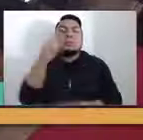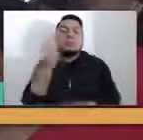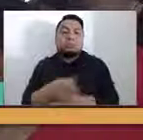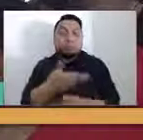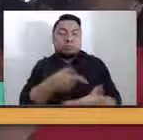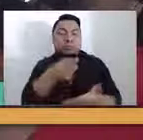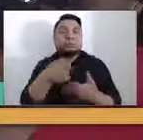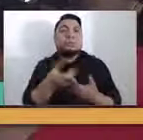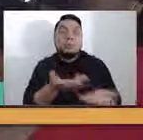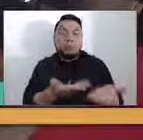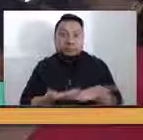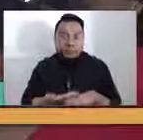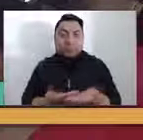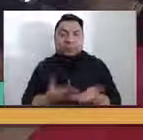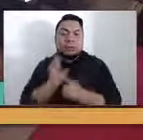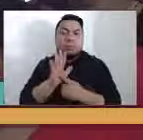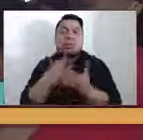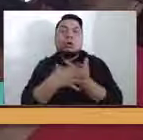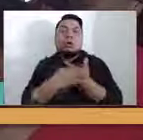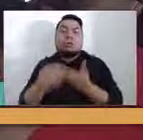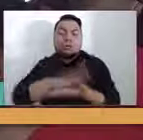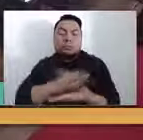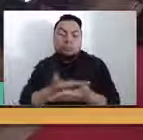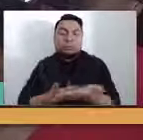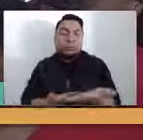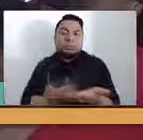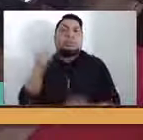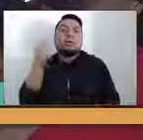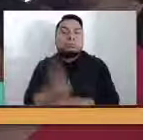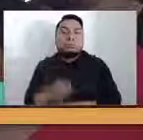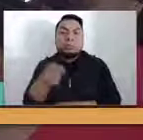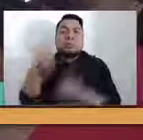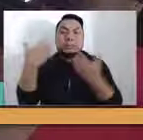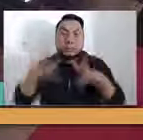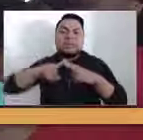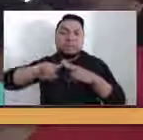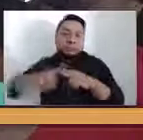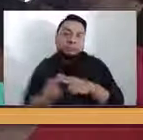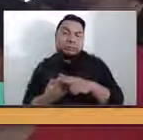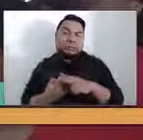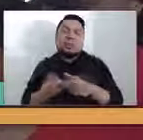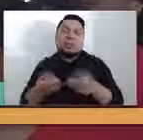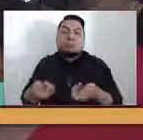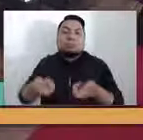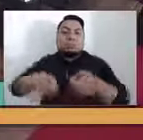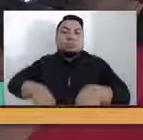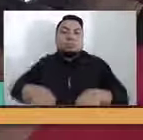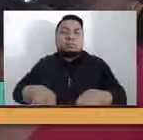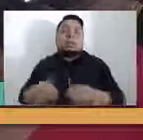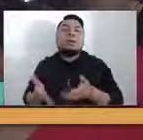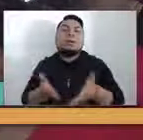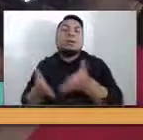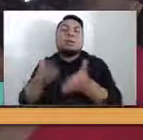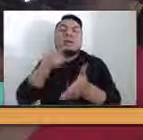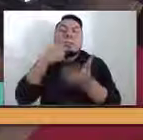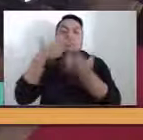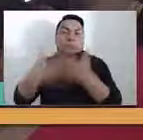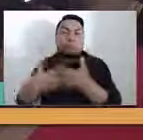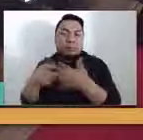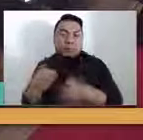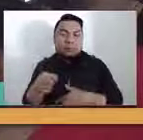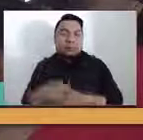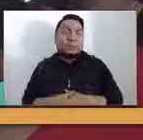me presentan en este momento la copia de la solicitud arbitral donde se da inicio a la nulidad de Línea Amarilla,